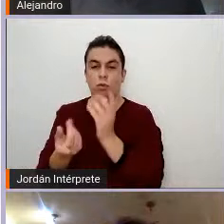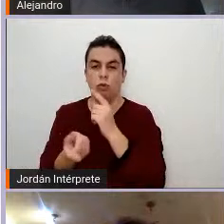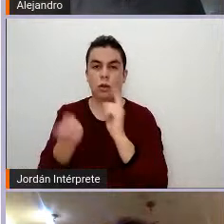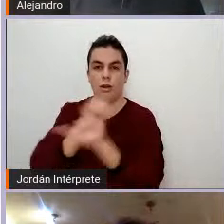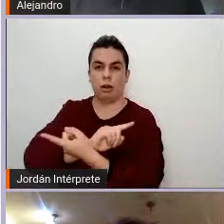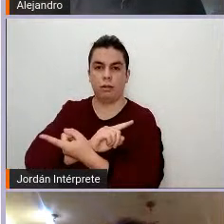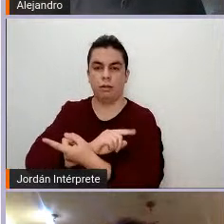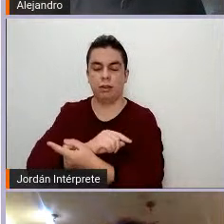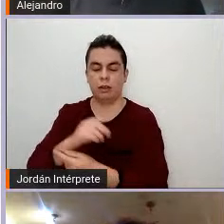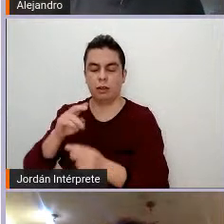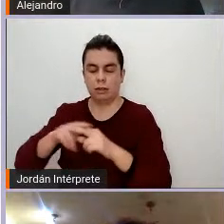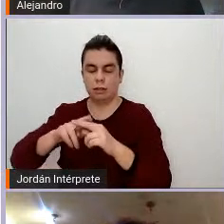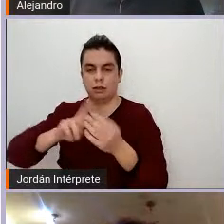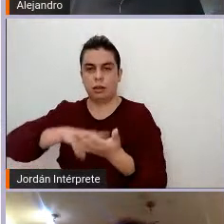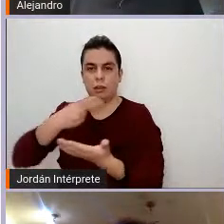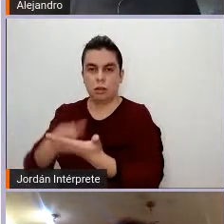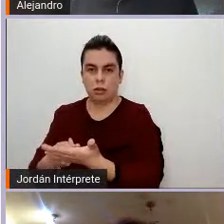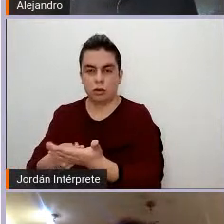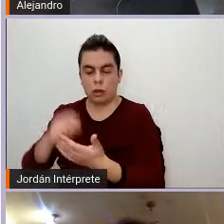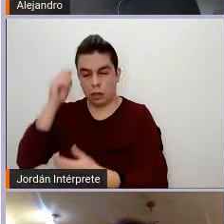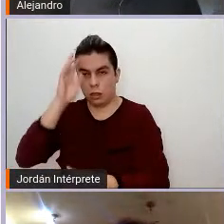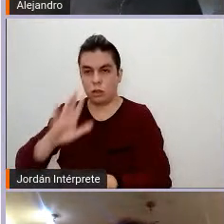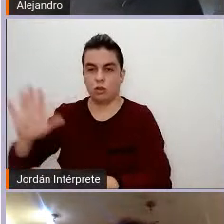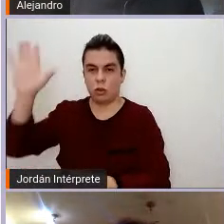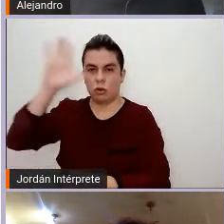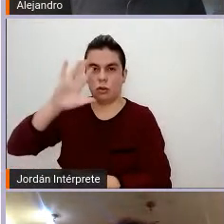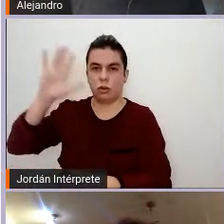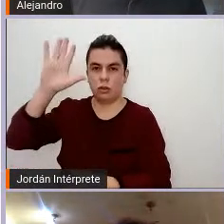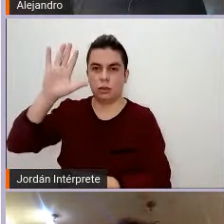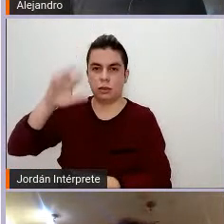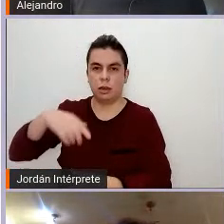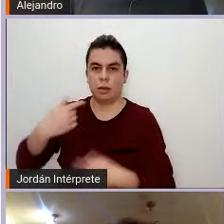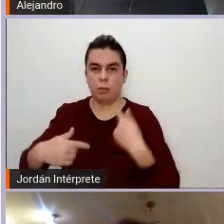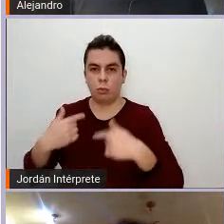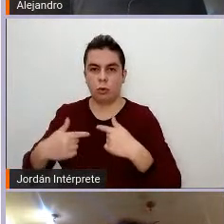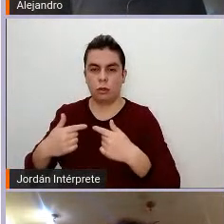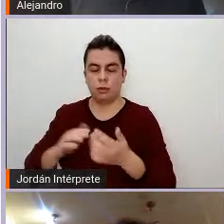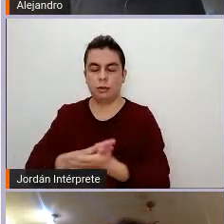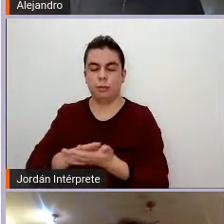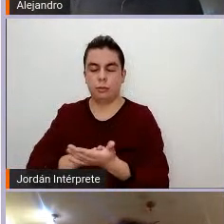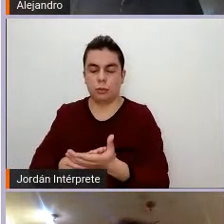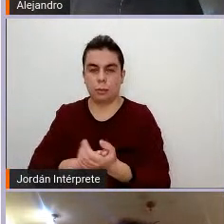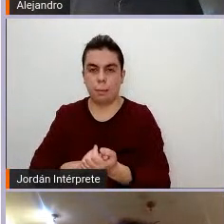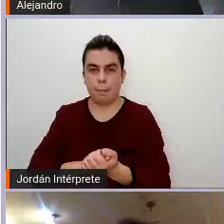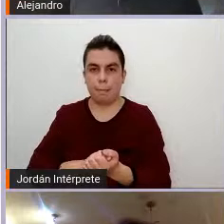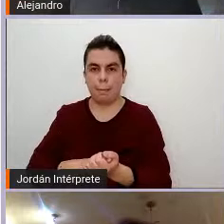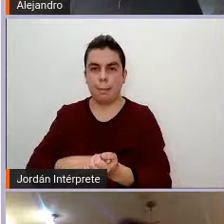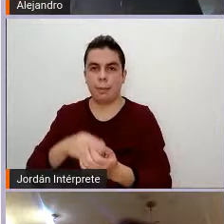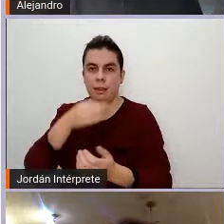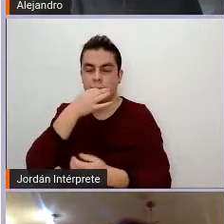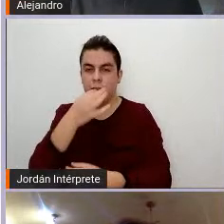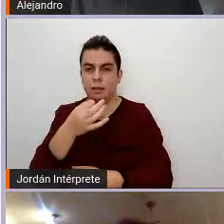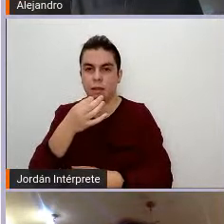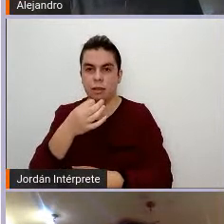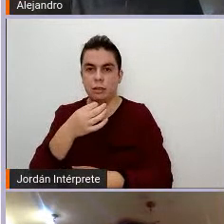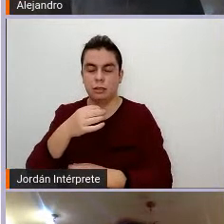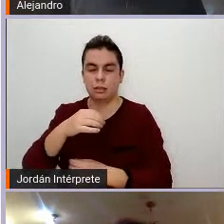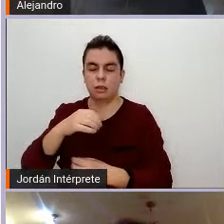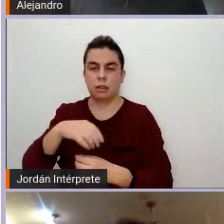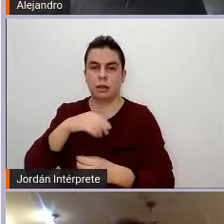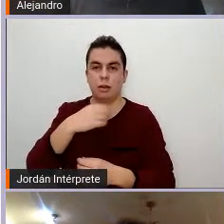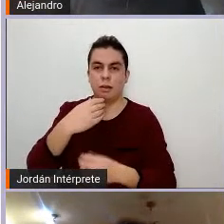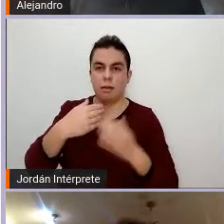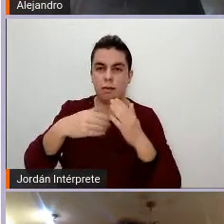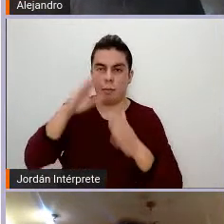una ideología política a través de la organización musical de la enigmática canción El Pueblo.